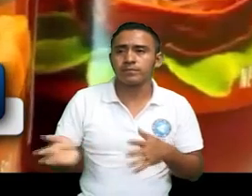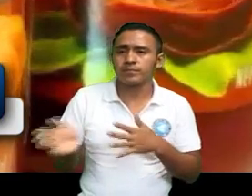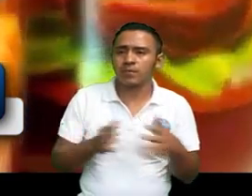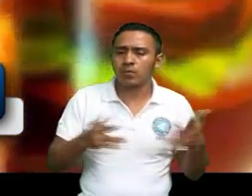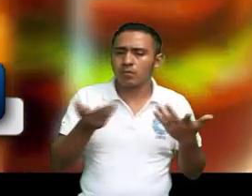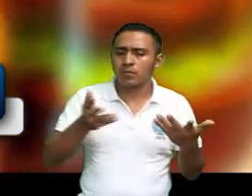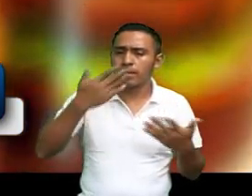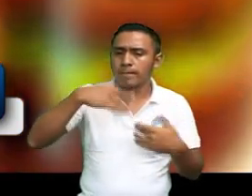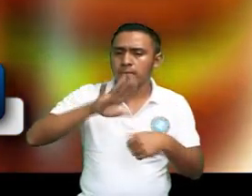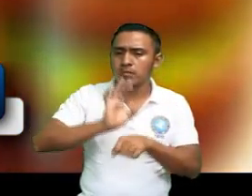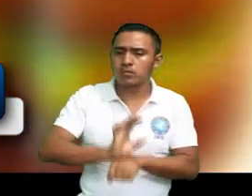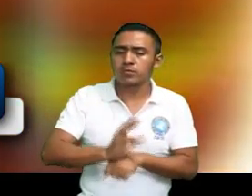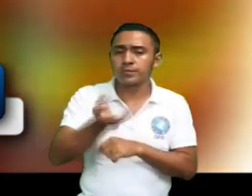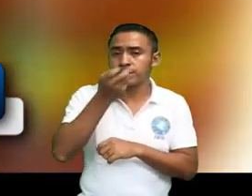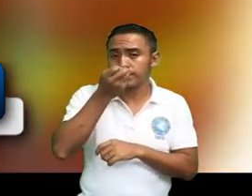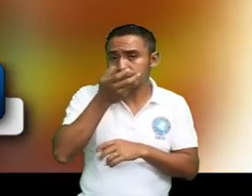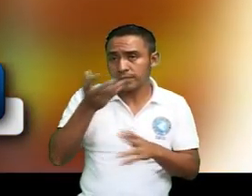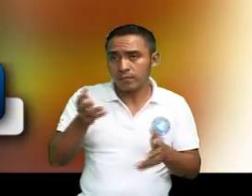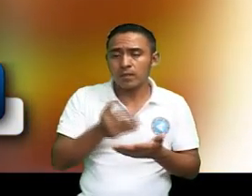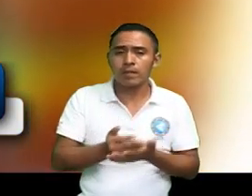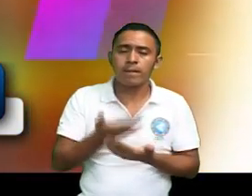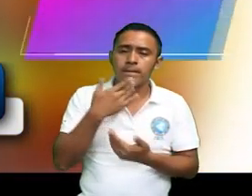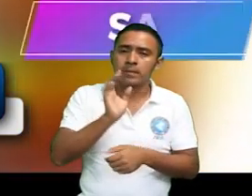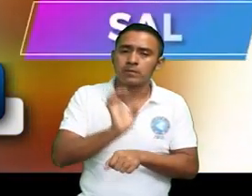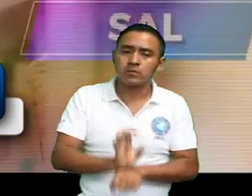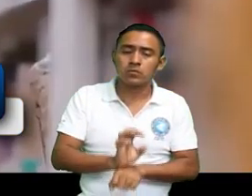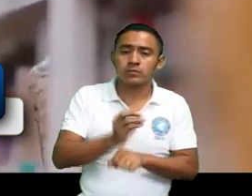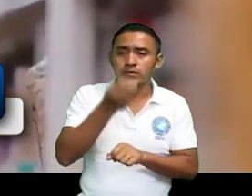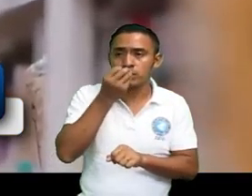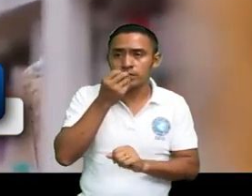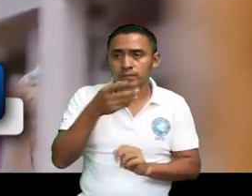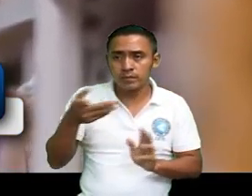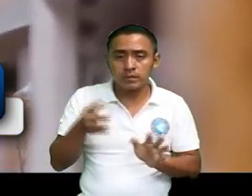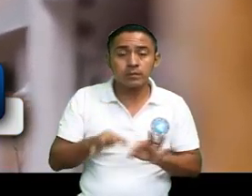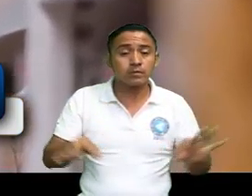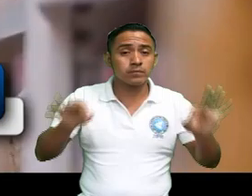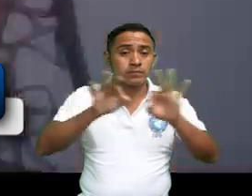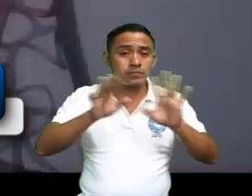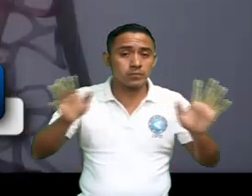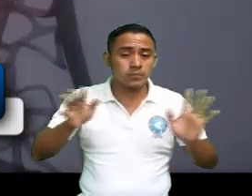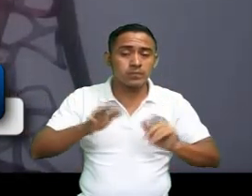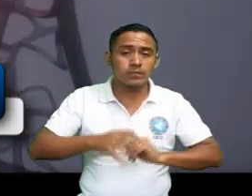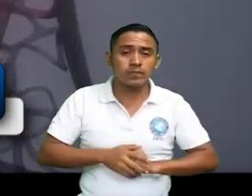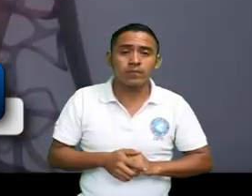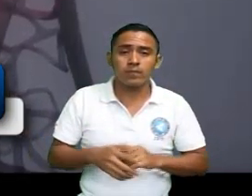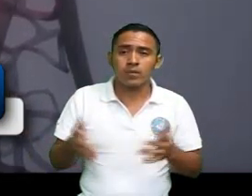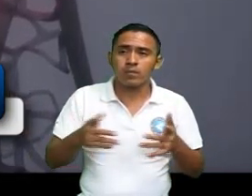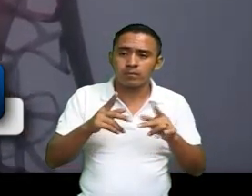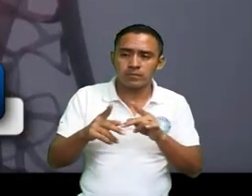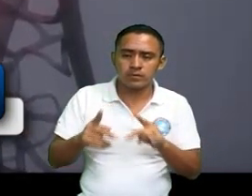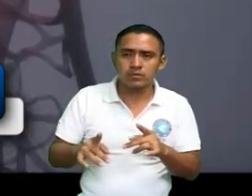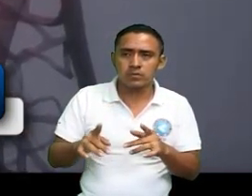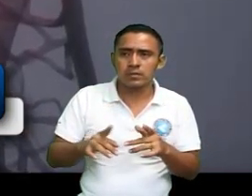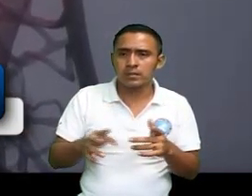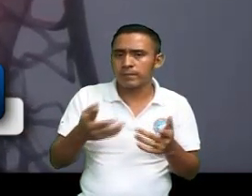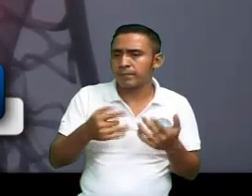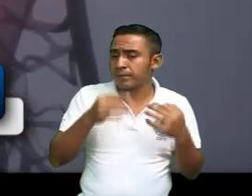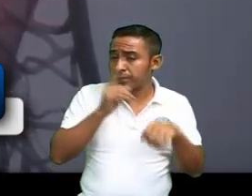hábitos alimenticios o las malas costumbres en las horas de comer. Eso es importante, doctora. Generalmente hay personas que no